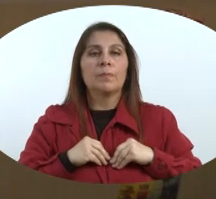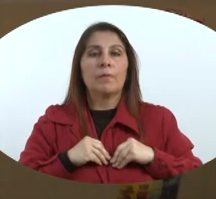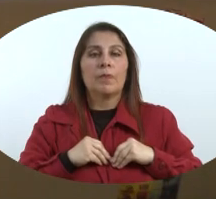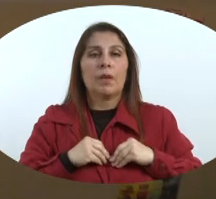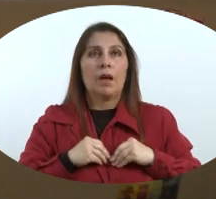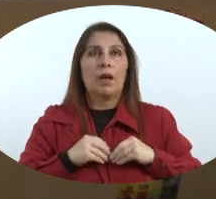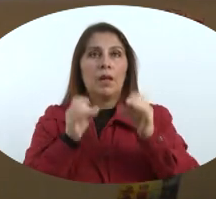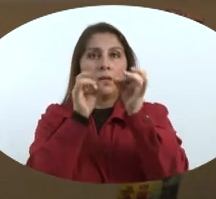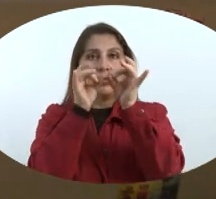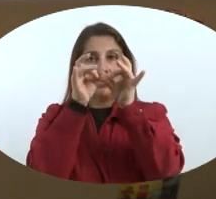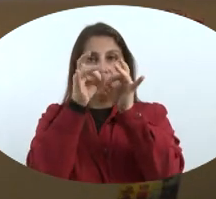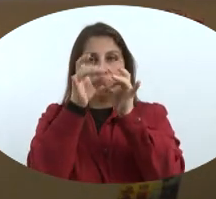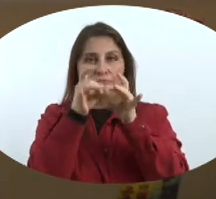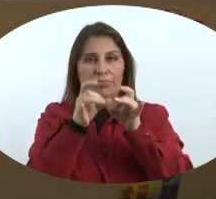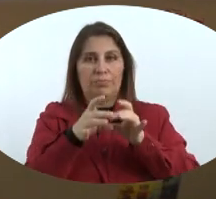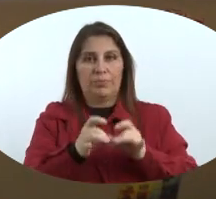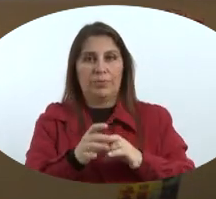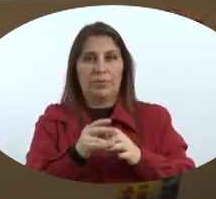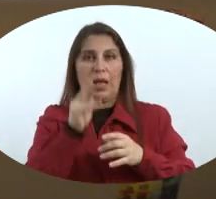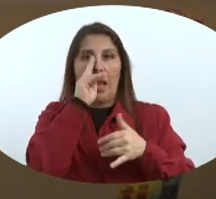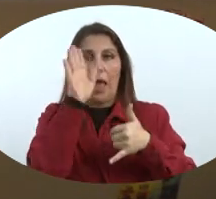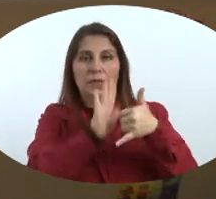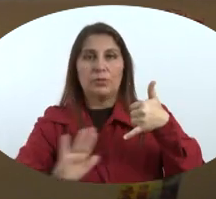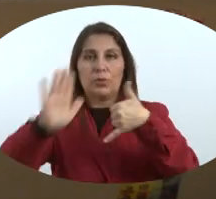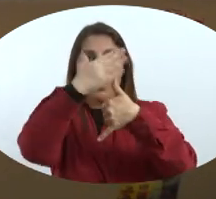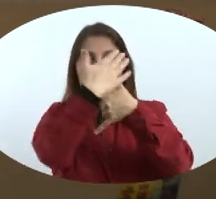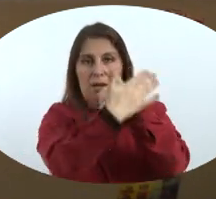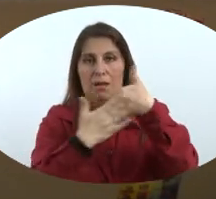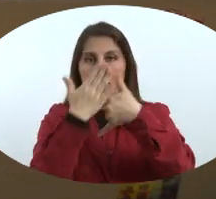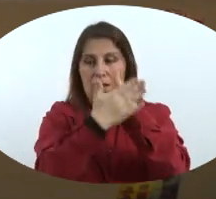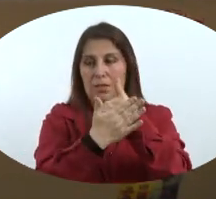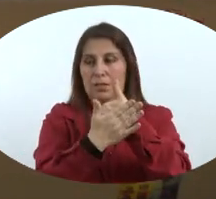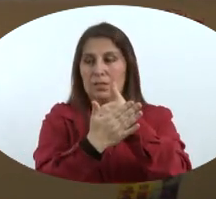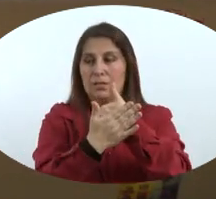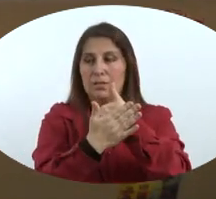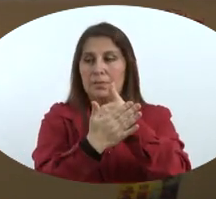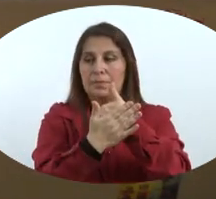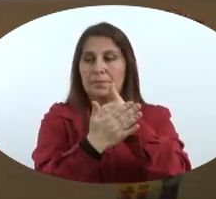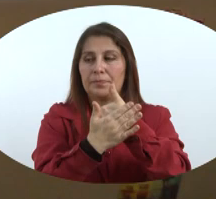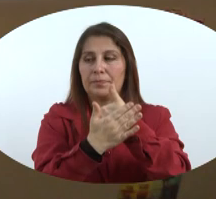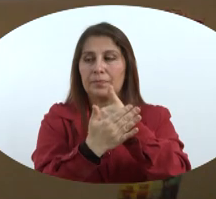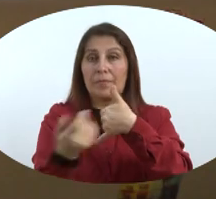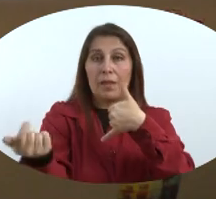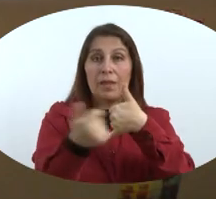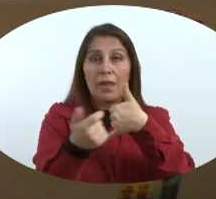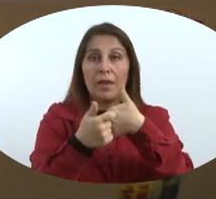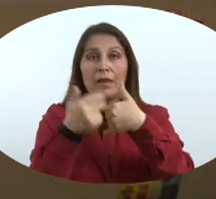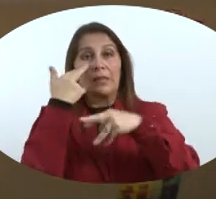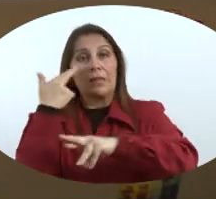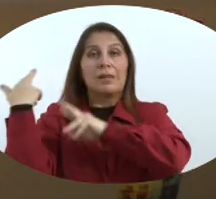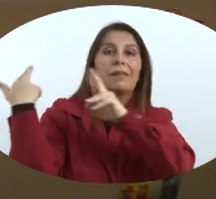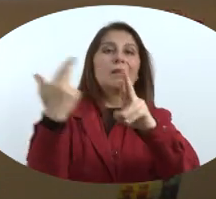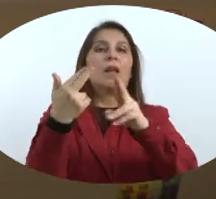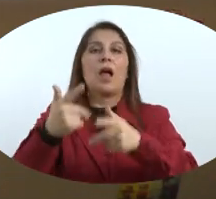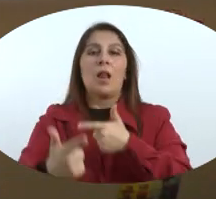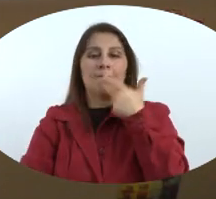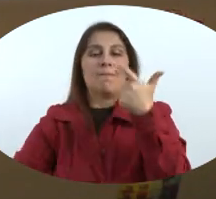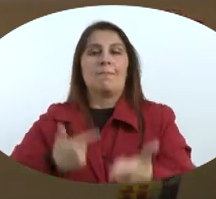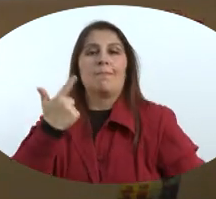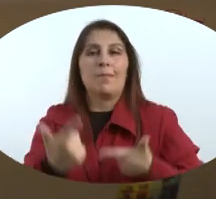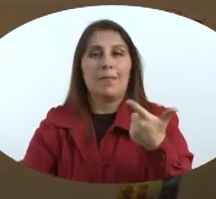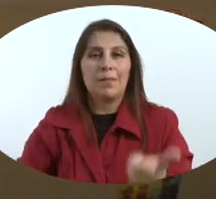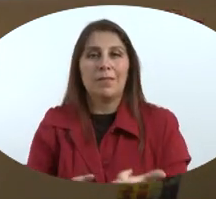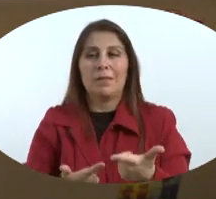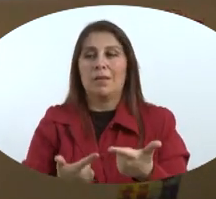a las agendas nacionales en las que en las que se reivindica la lucha por la educación